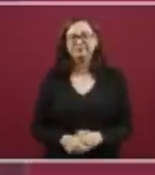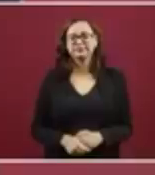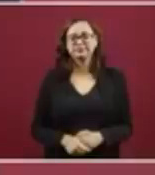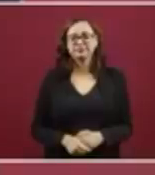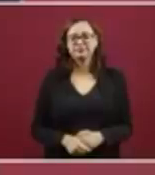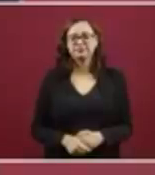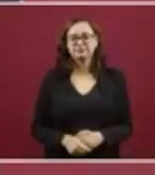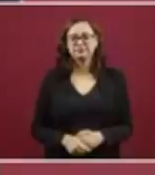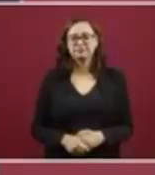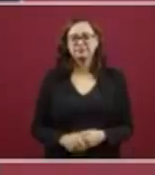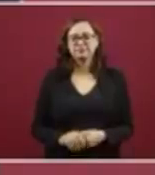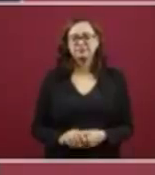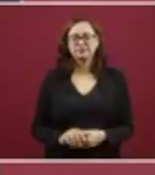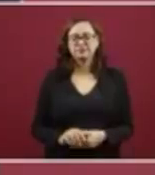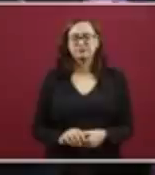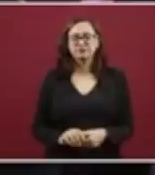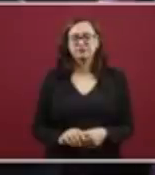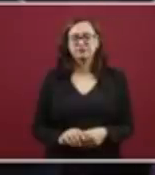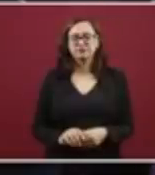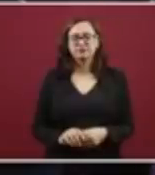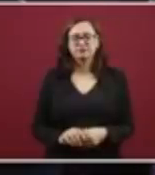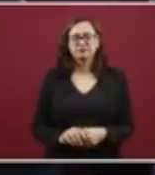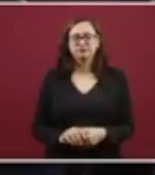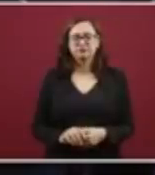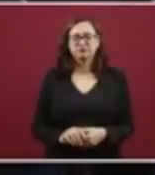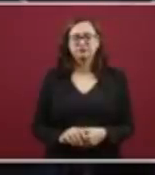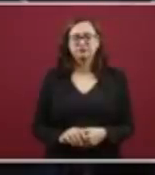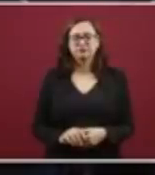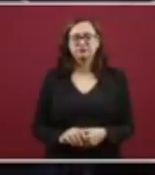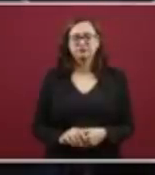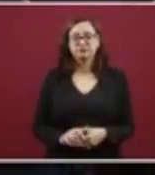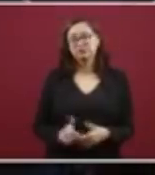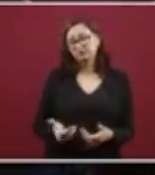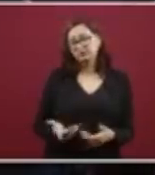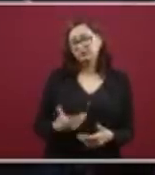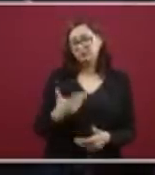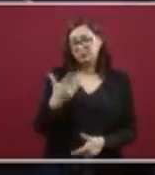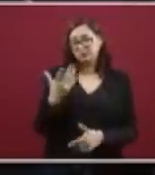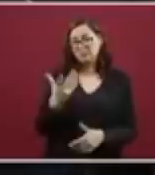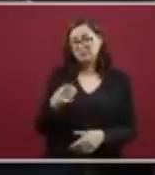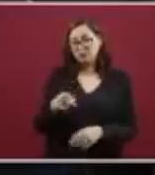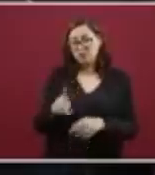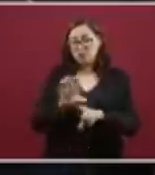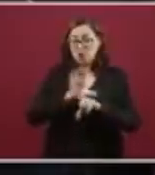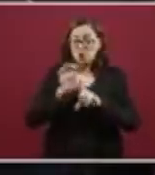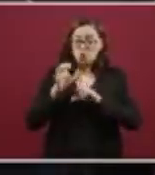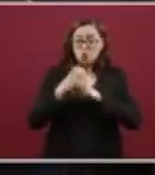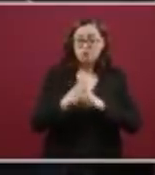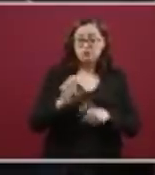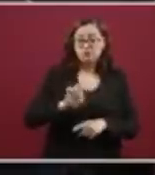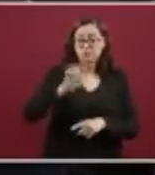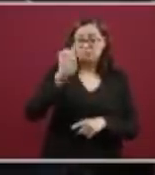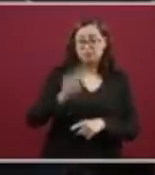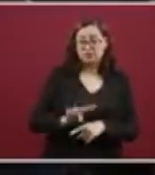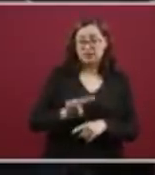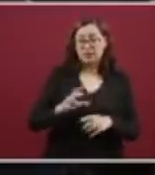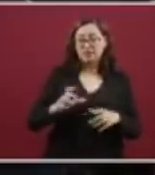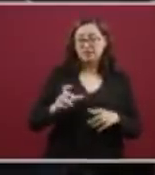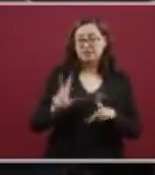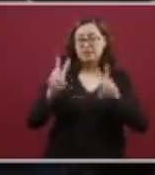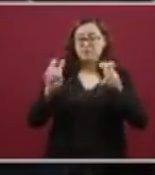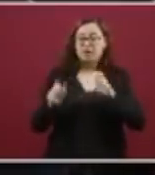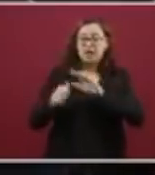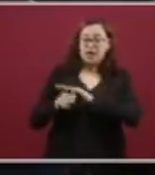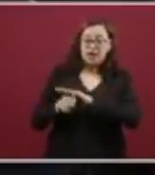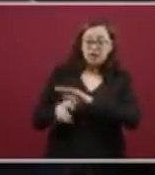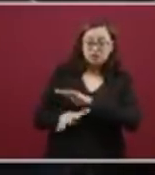Sí, y en ese mismo sentido, saber si pronto habrá un informe de la Comisión de la Verdad sobre Ayotzinapa, de cómo están